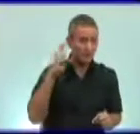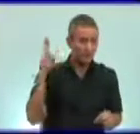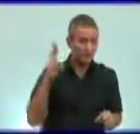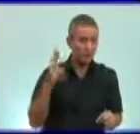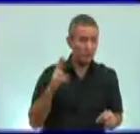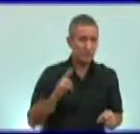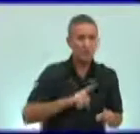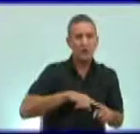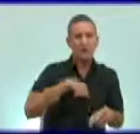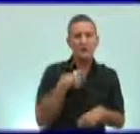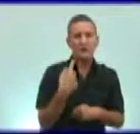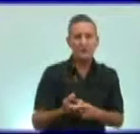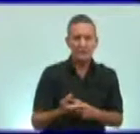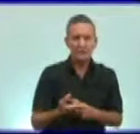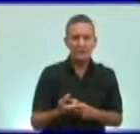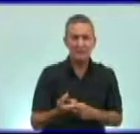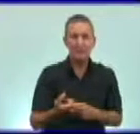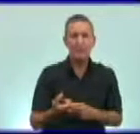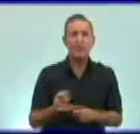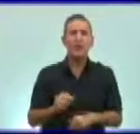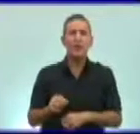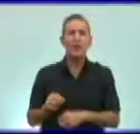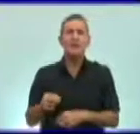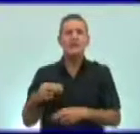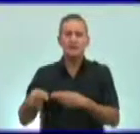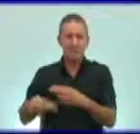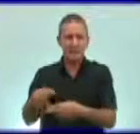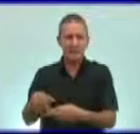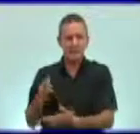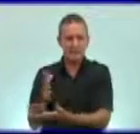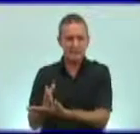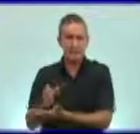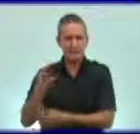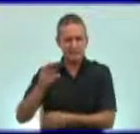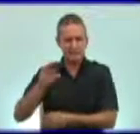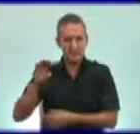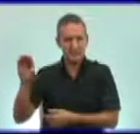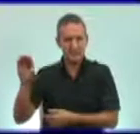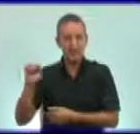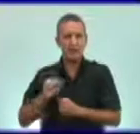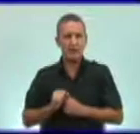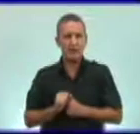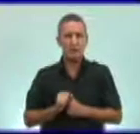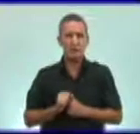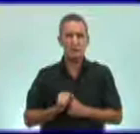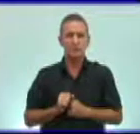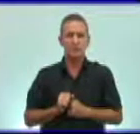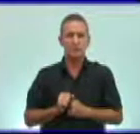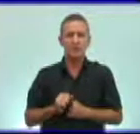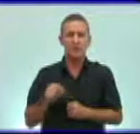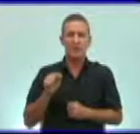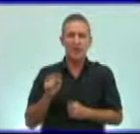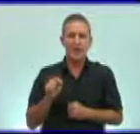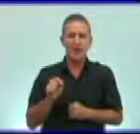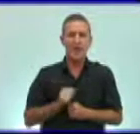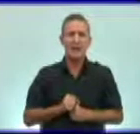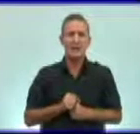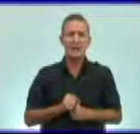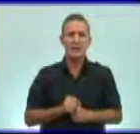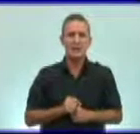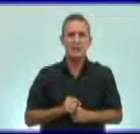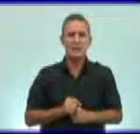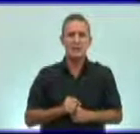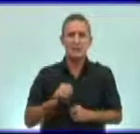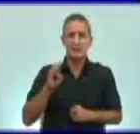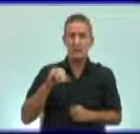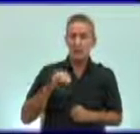Conrado Benítez. Erigir una escuela, y allí donde murió se erigirá un monumento que será eterno recuerdo a